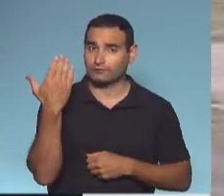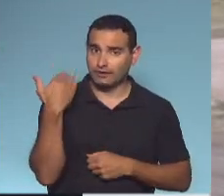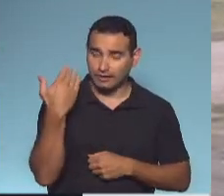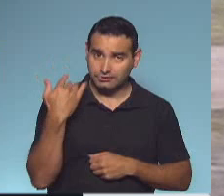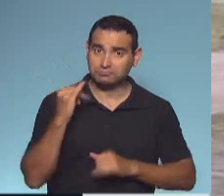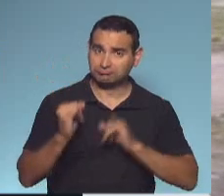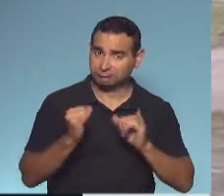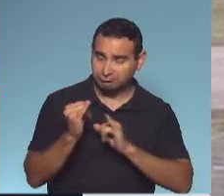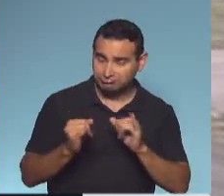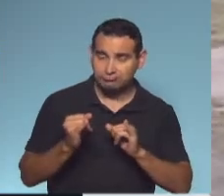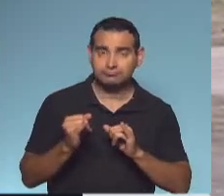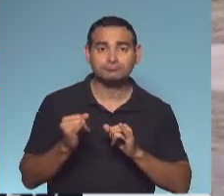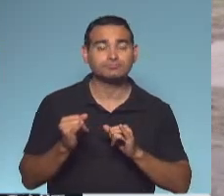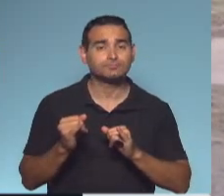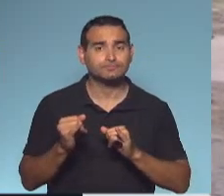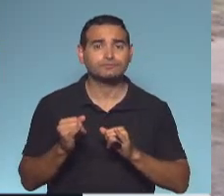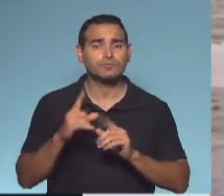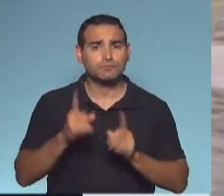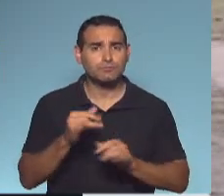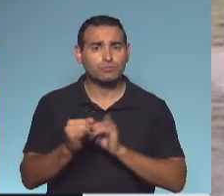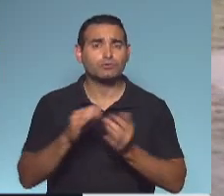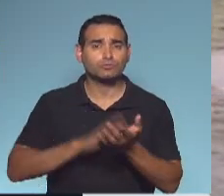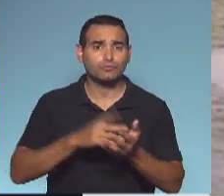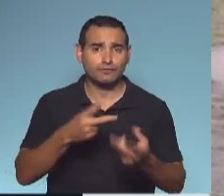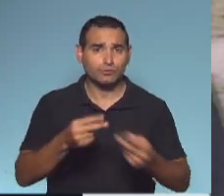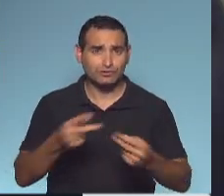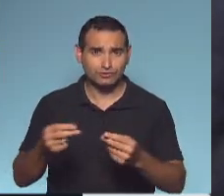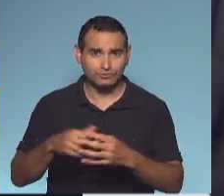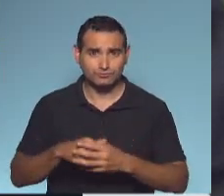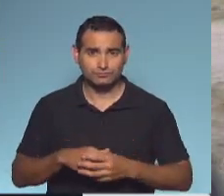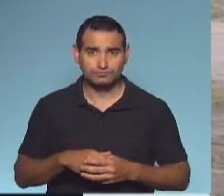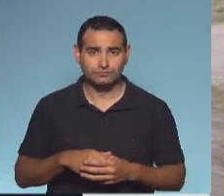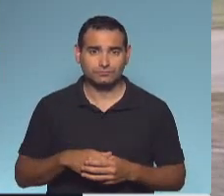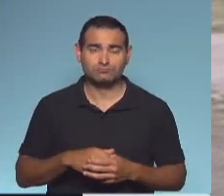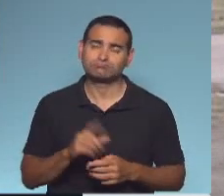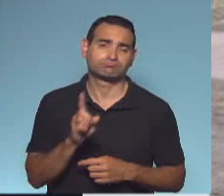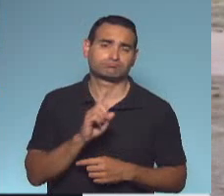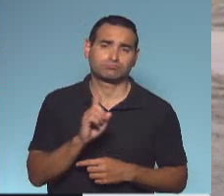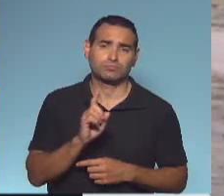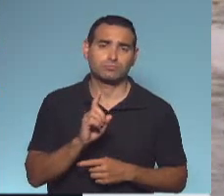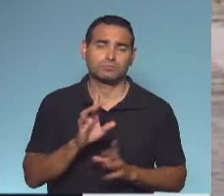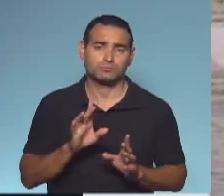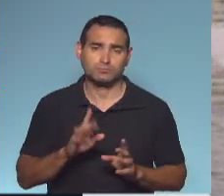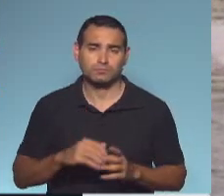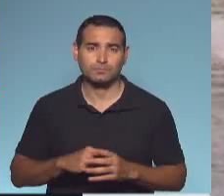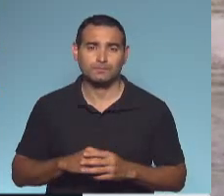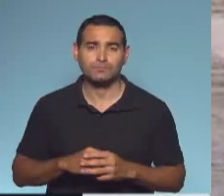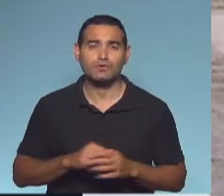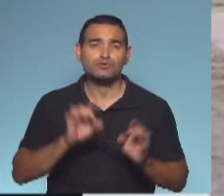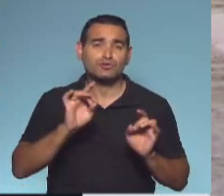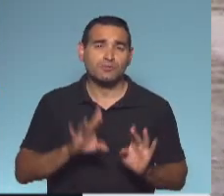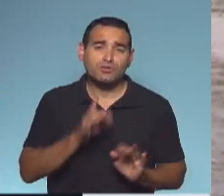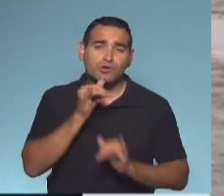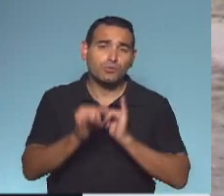ofreciendo y dando se habló también del tema vacunas no específicamente con fader de jamón o lo que hicimos fuimos